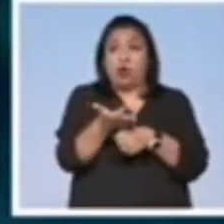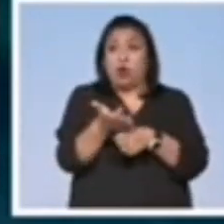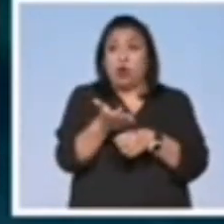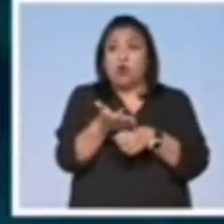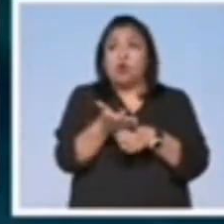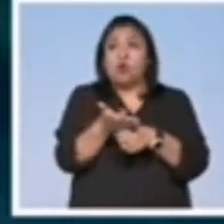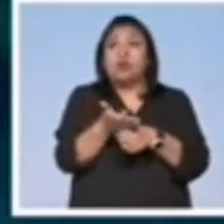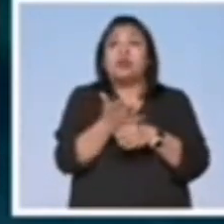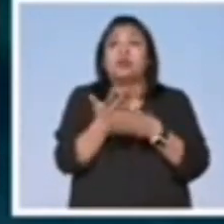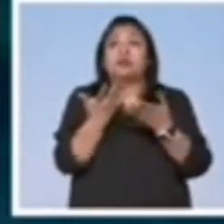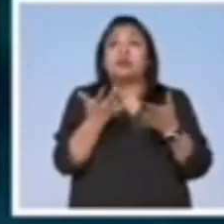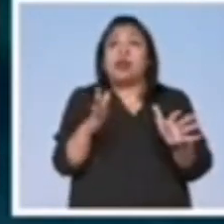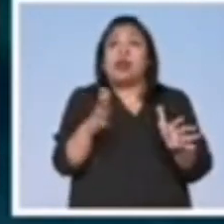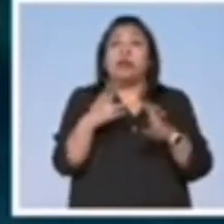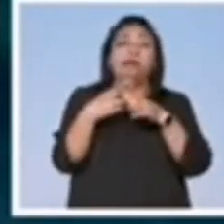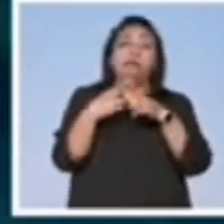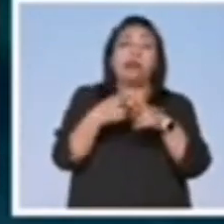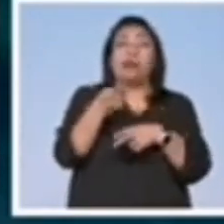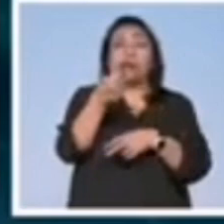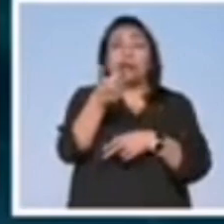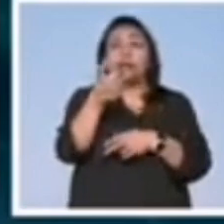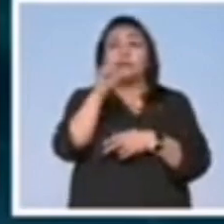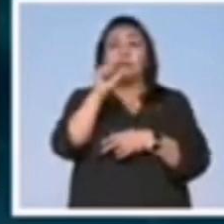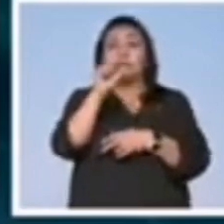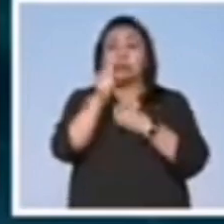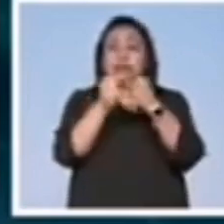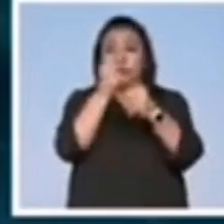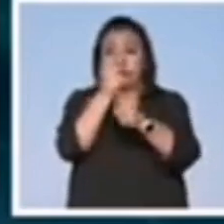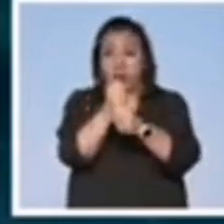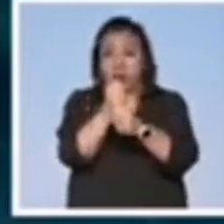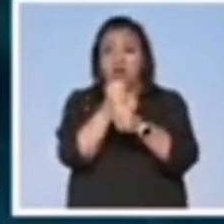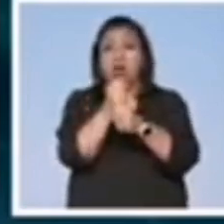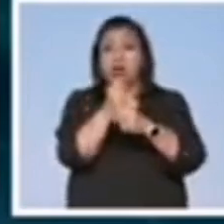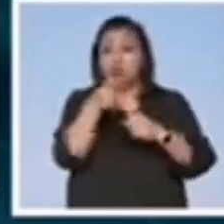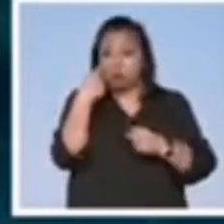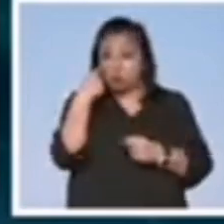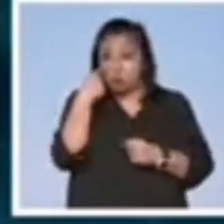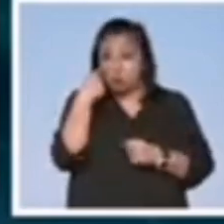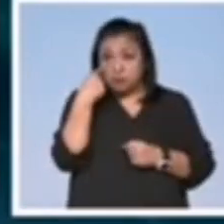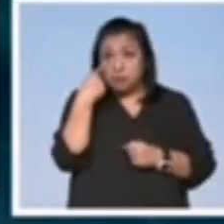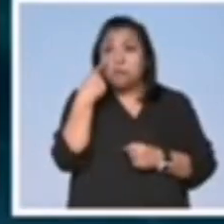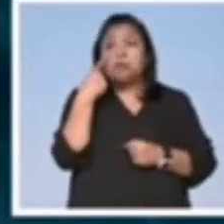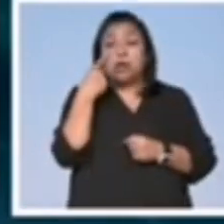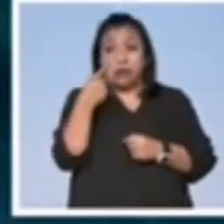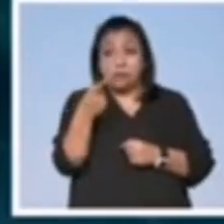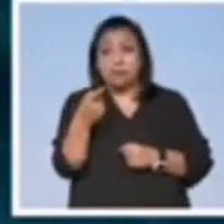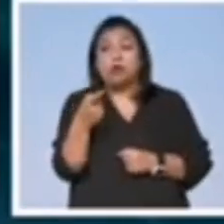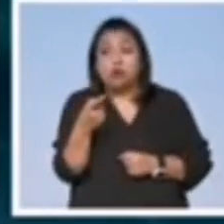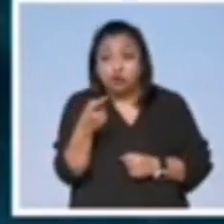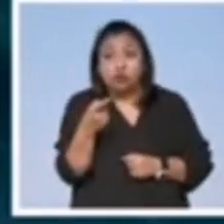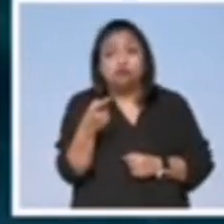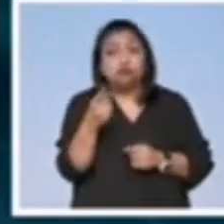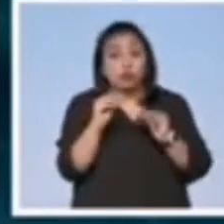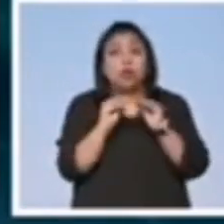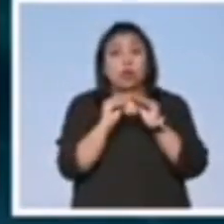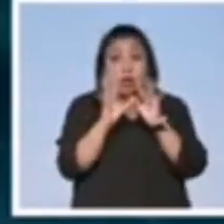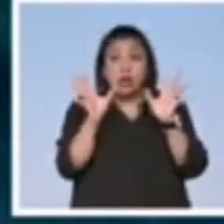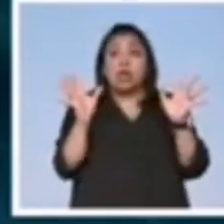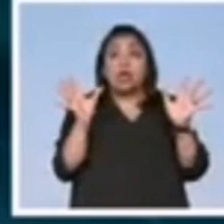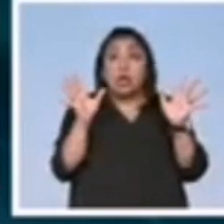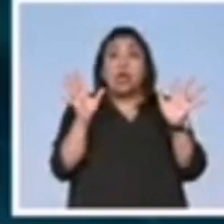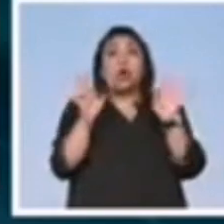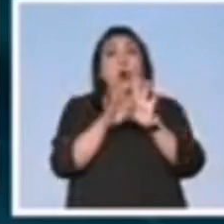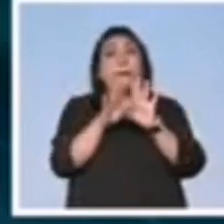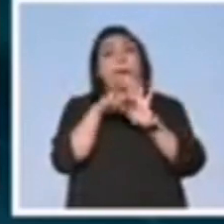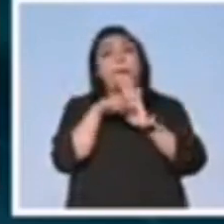cumplido casi 60 años, vemos que se está viendo muy claro esa decadencia